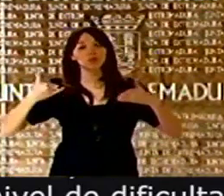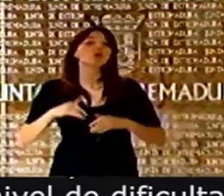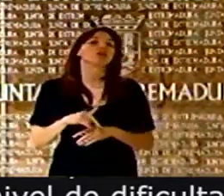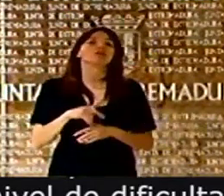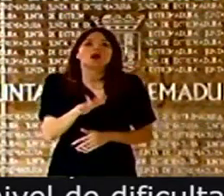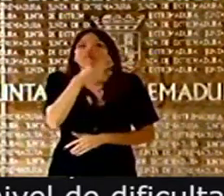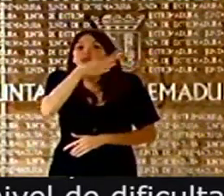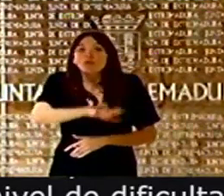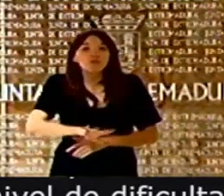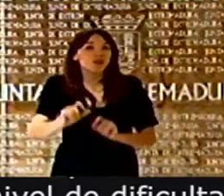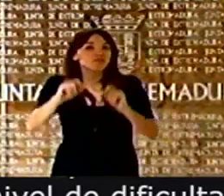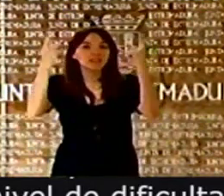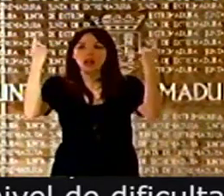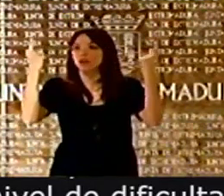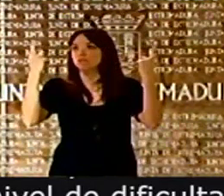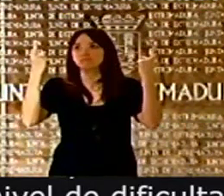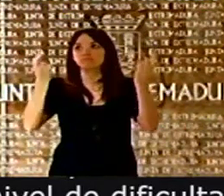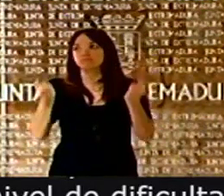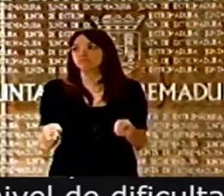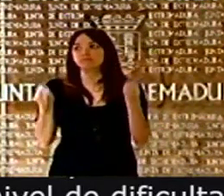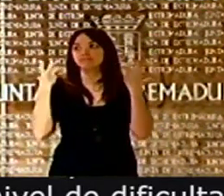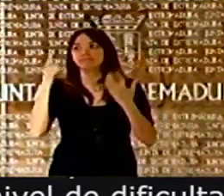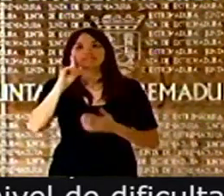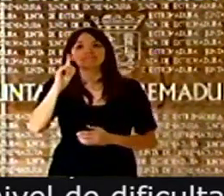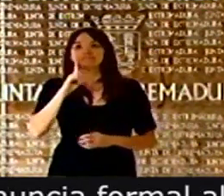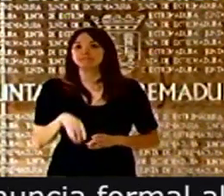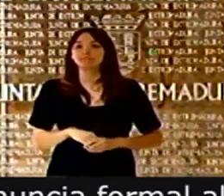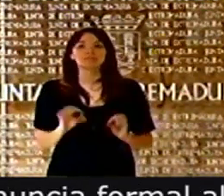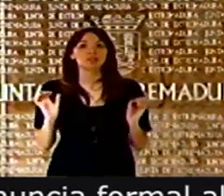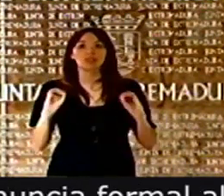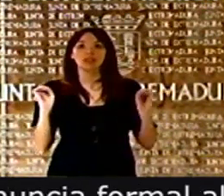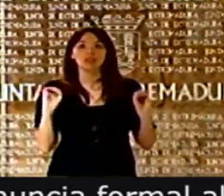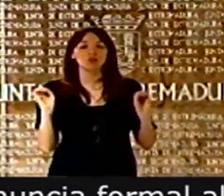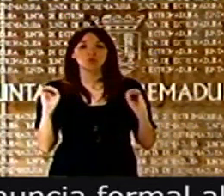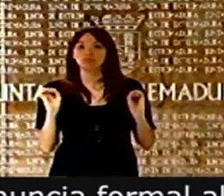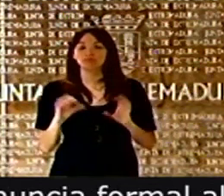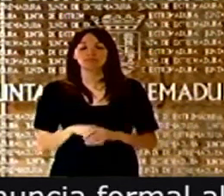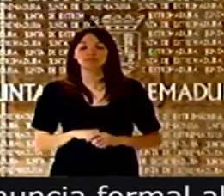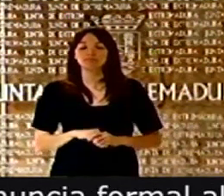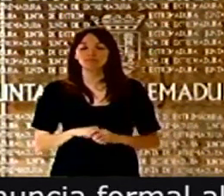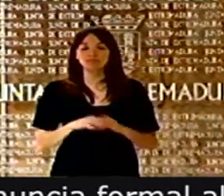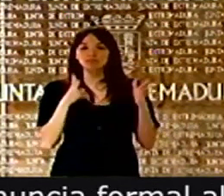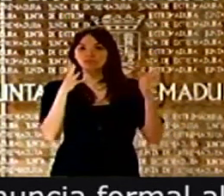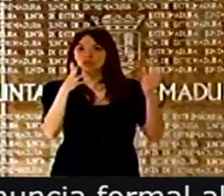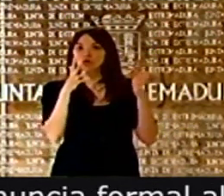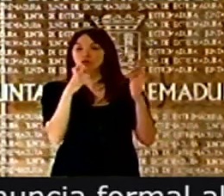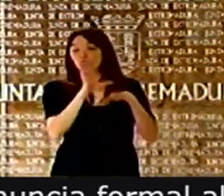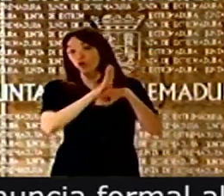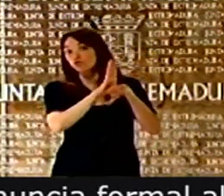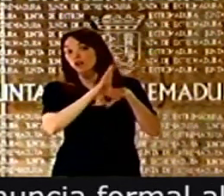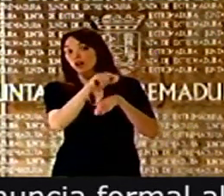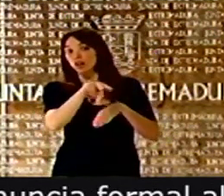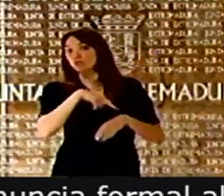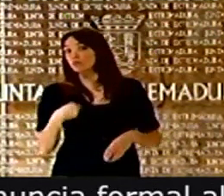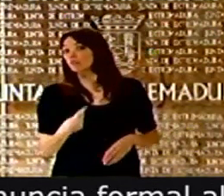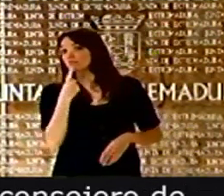denuncia formal al respecto no hay ninguna, no ha trasladado ninguna el consejero de Sanidad.